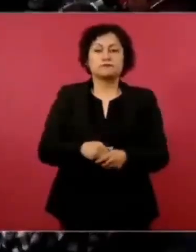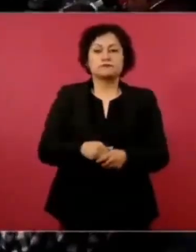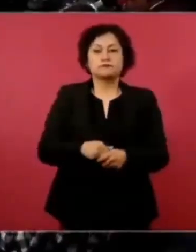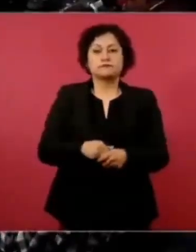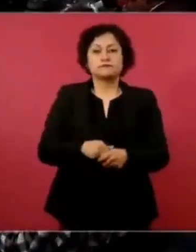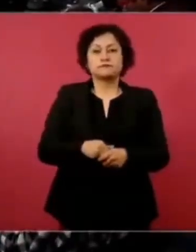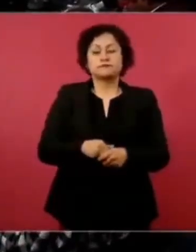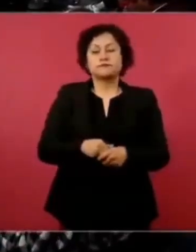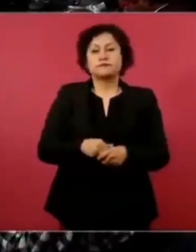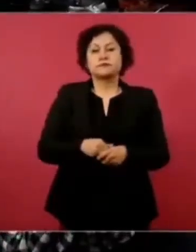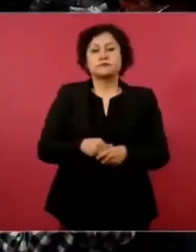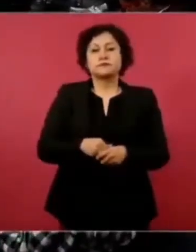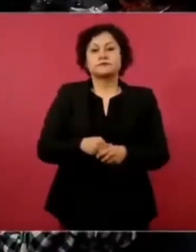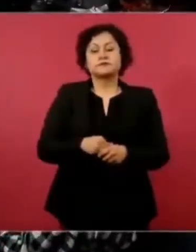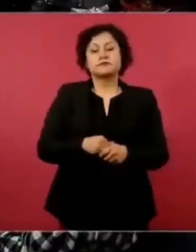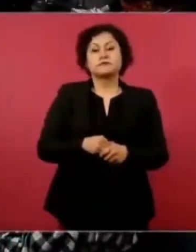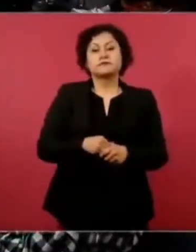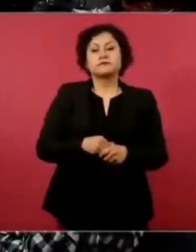recibo